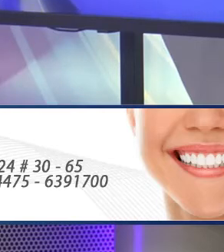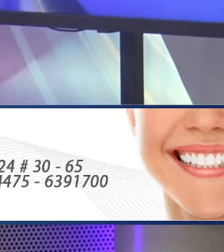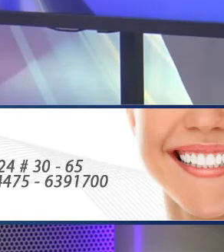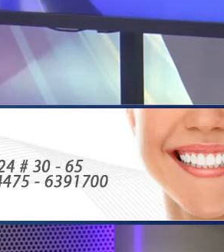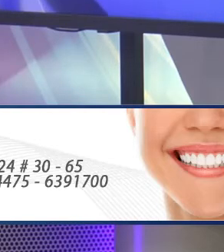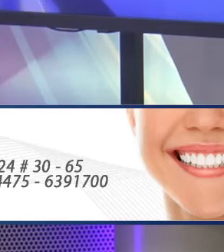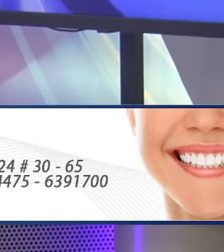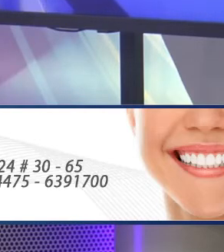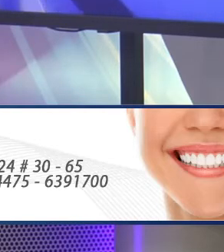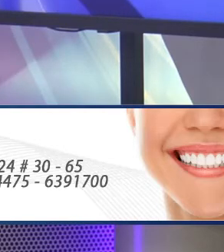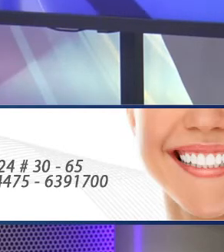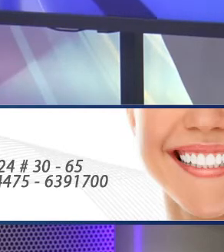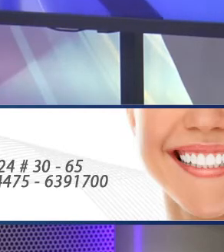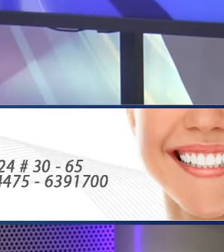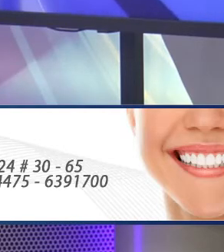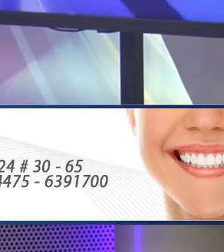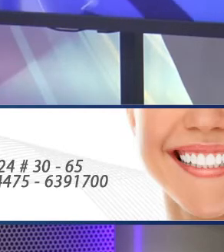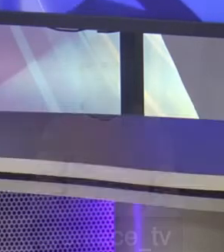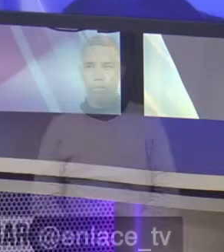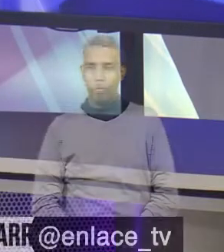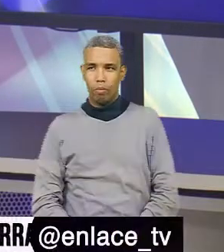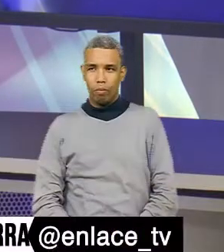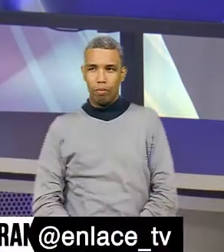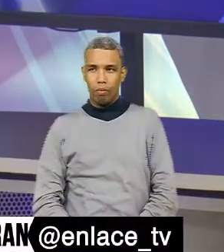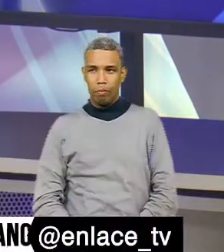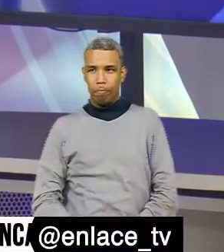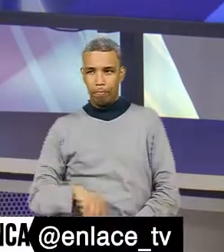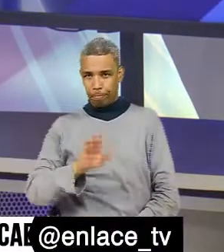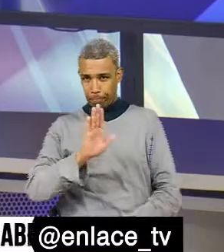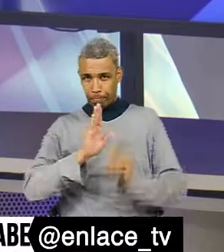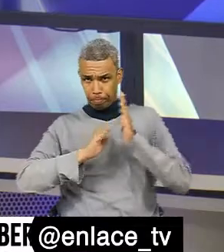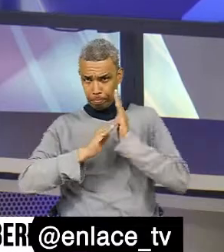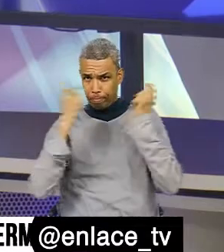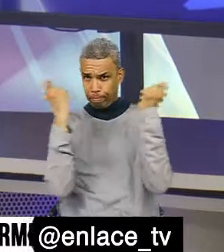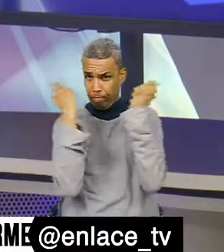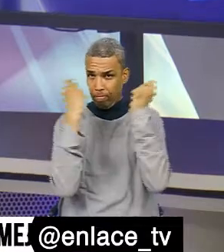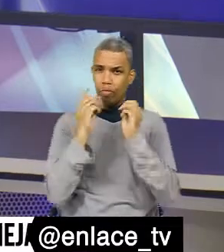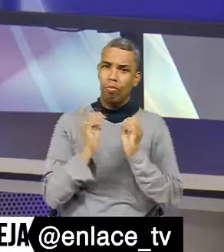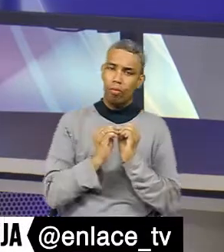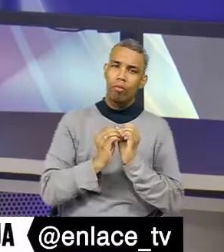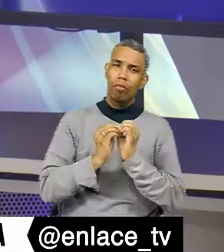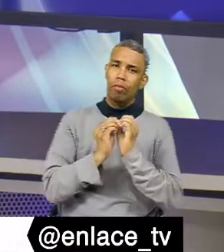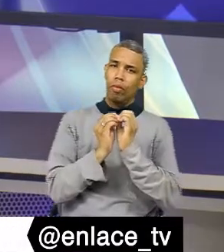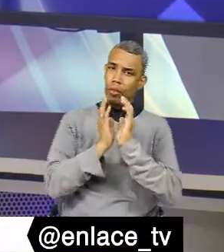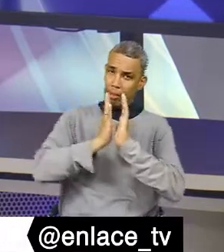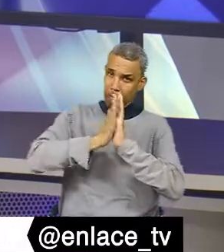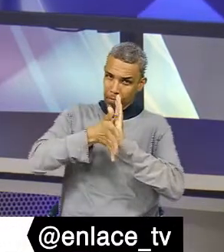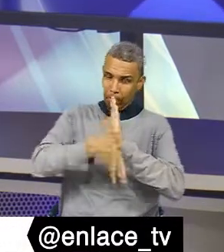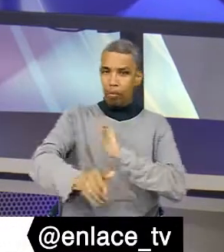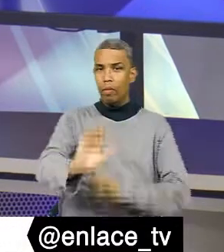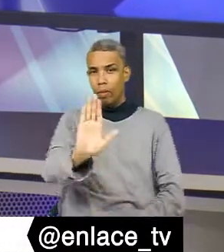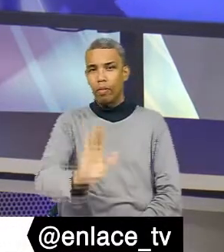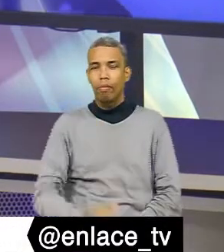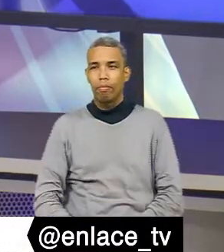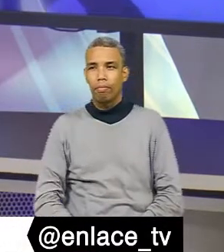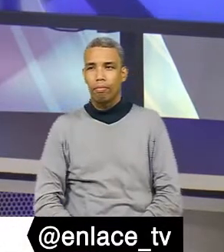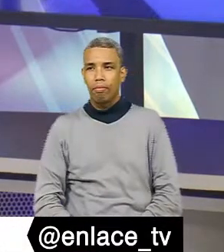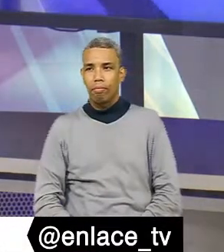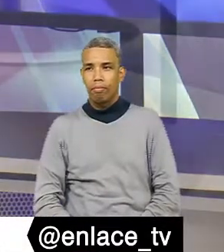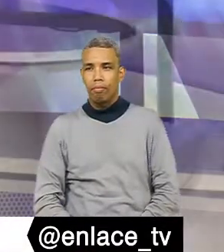vista. Chrome Odontología Especializada. Hacemos un reconocimiento a los que hacen posible el noticiero que usted quiere ver y ya regresamos a Enlace